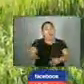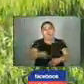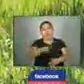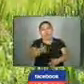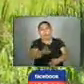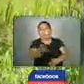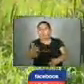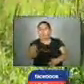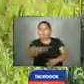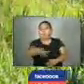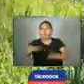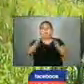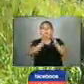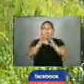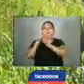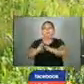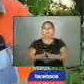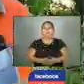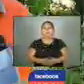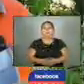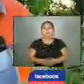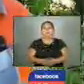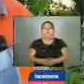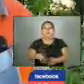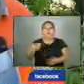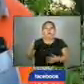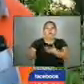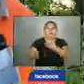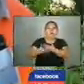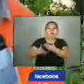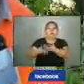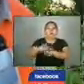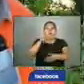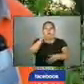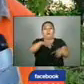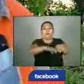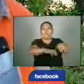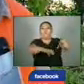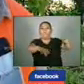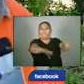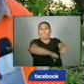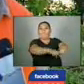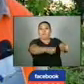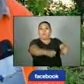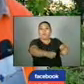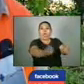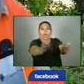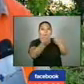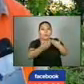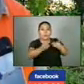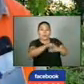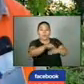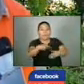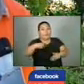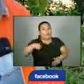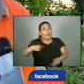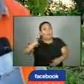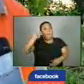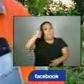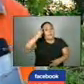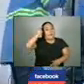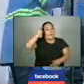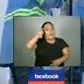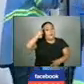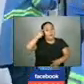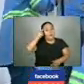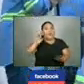casas en zonas aledañas. En primer lugar recibimos la noticia de que se había roto una tubería de ANDA. Me imagino que esto pasó por